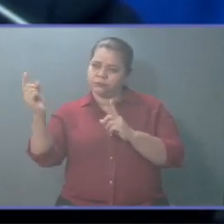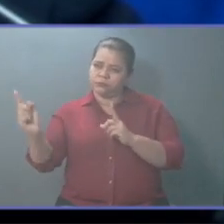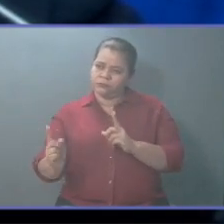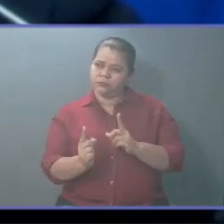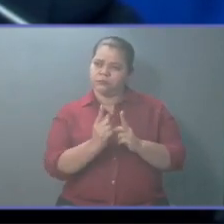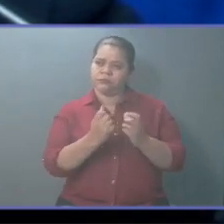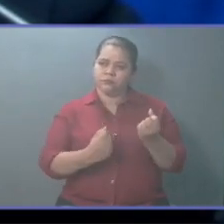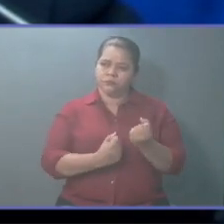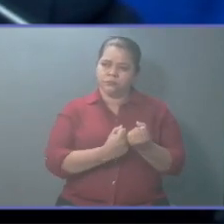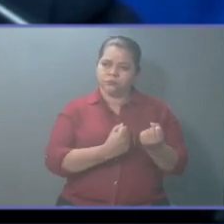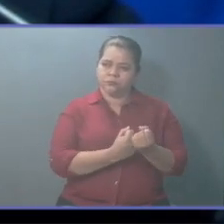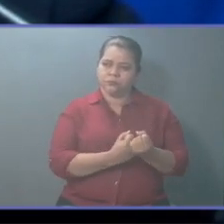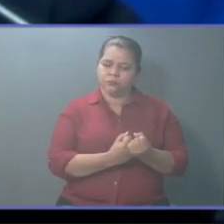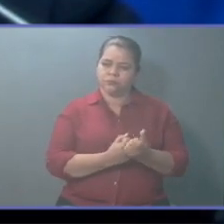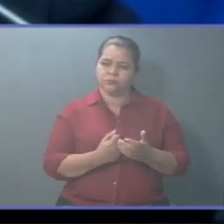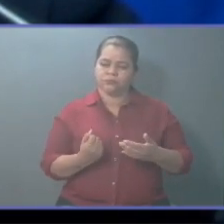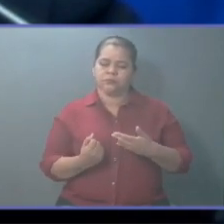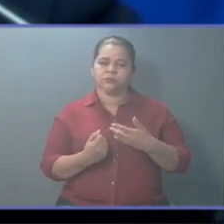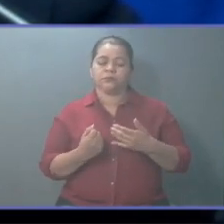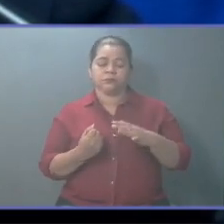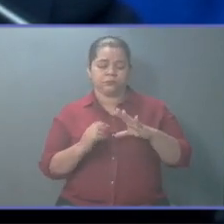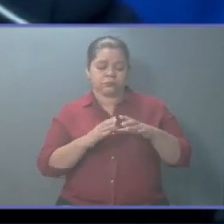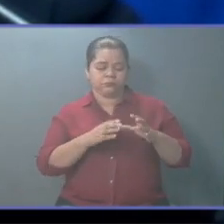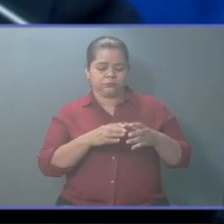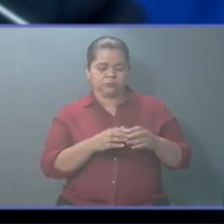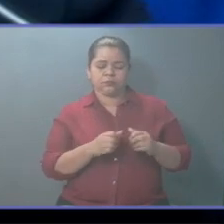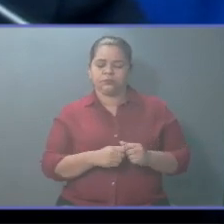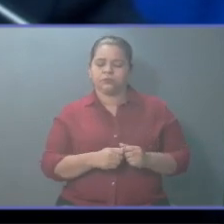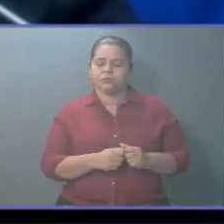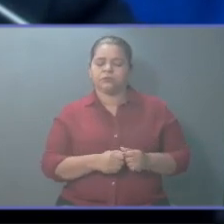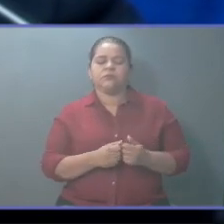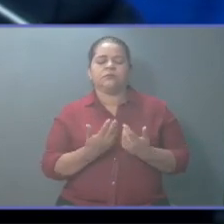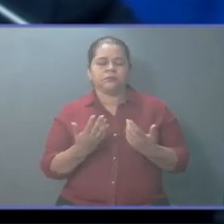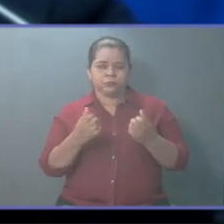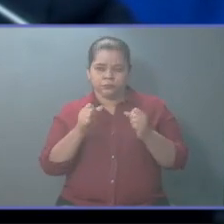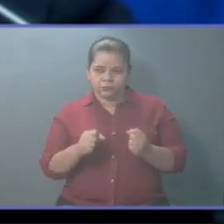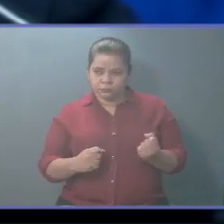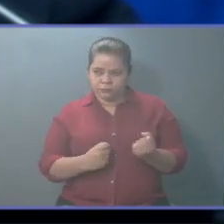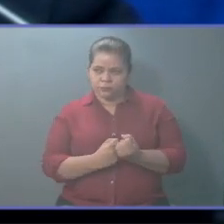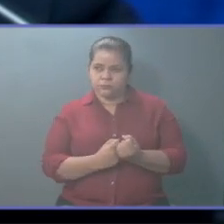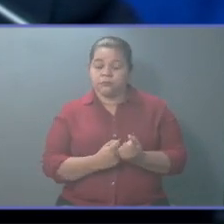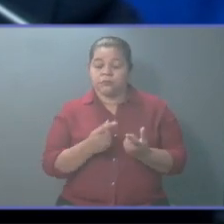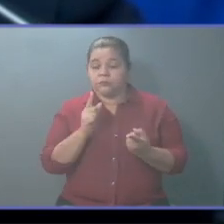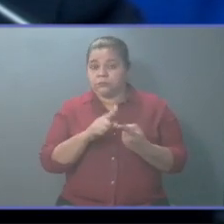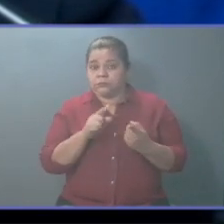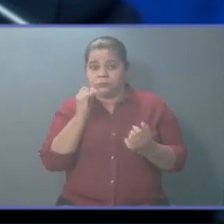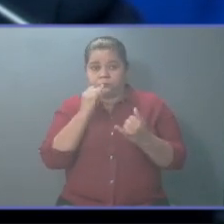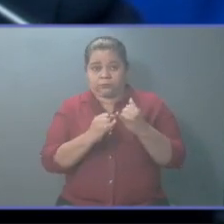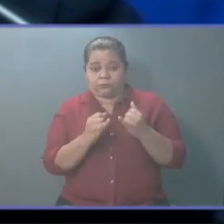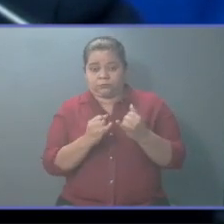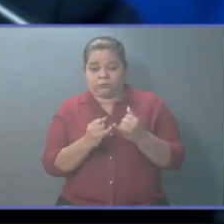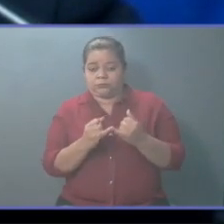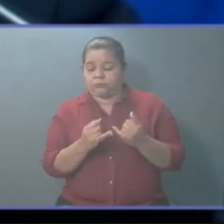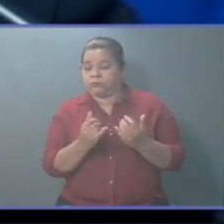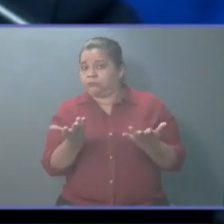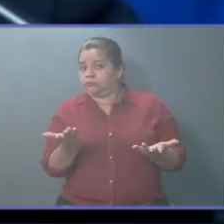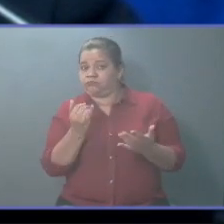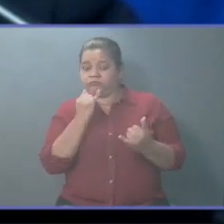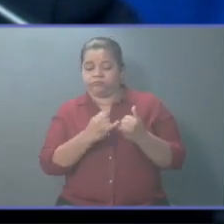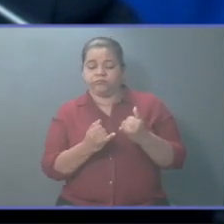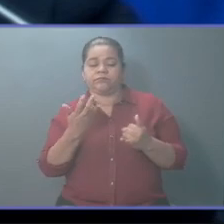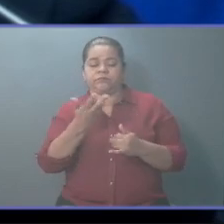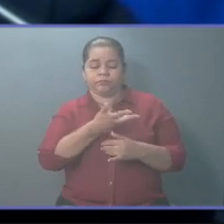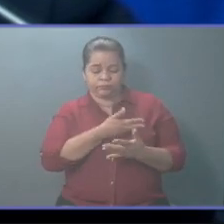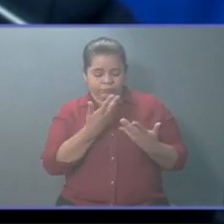cooperar con el Comité de Veeduría, en que puedan colaborar, porque al final a todos nos corresponde, todos estamos de